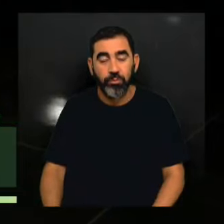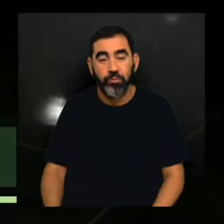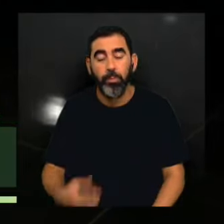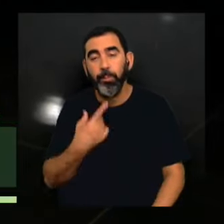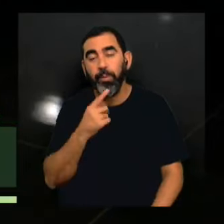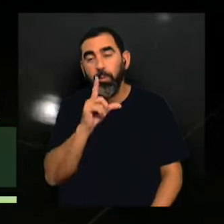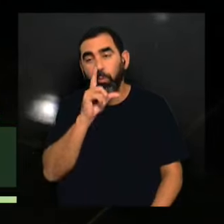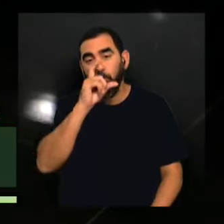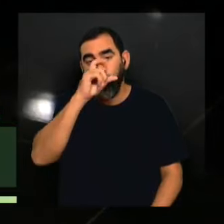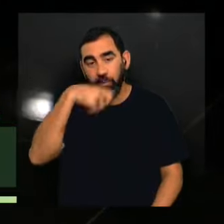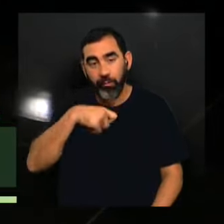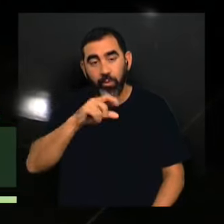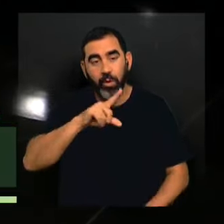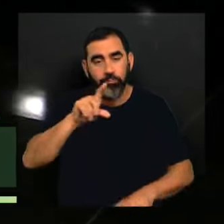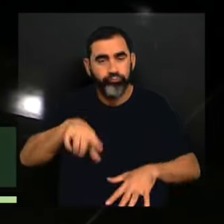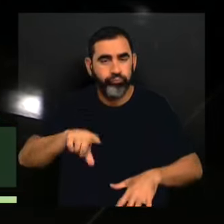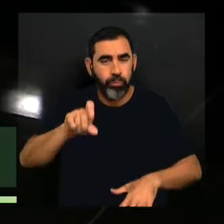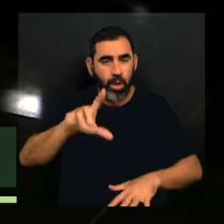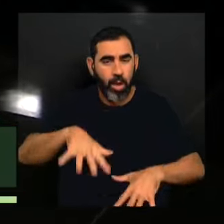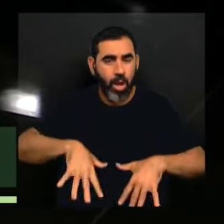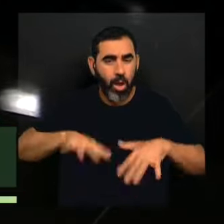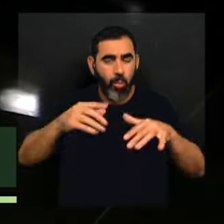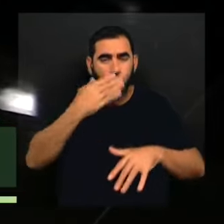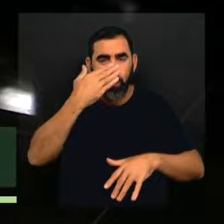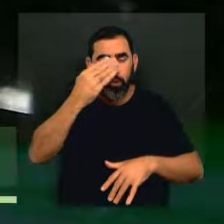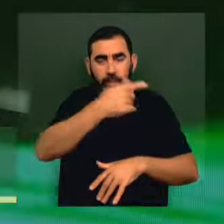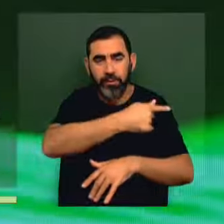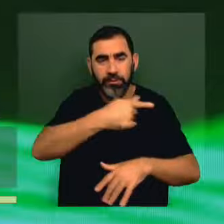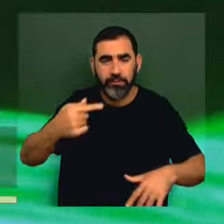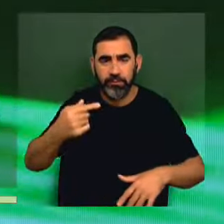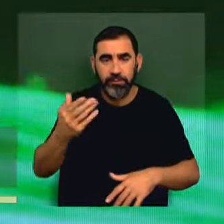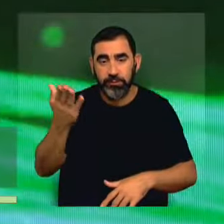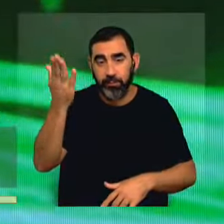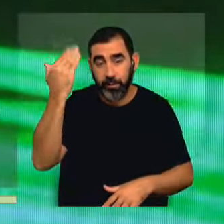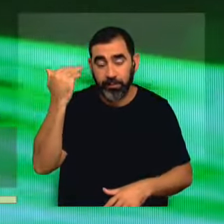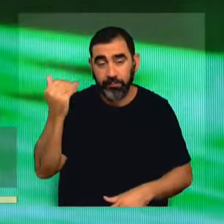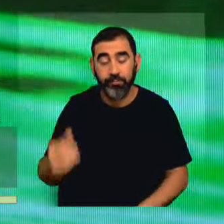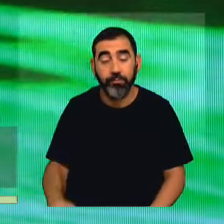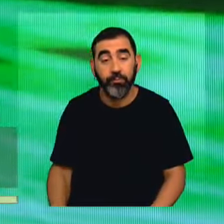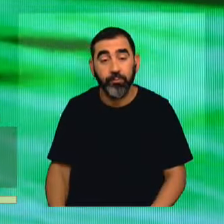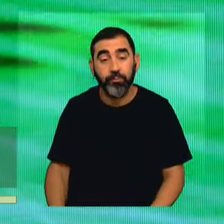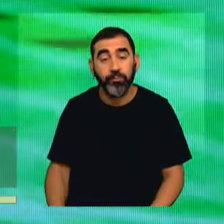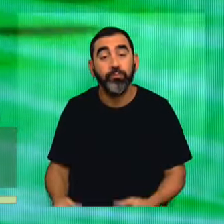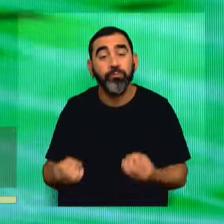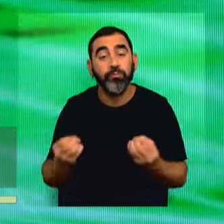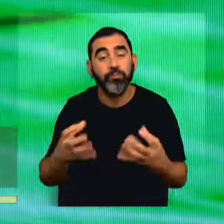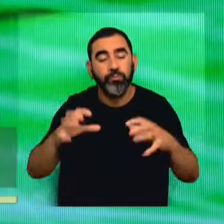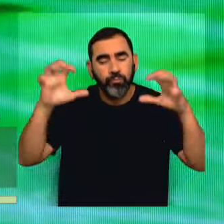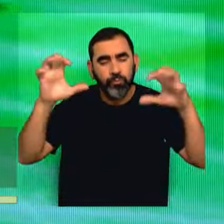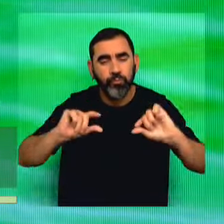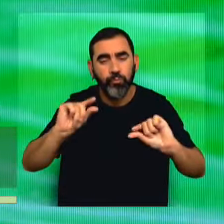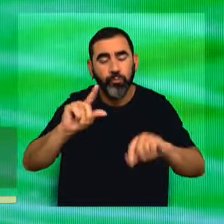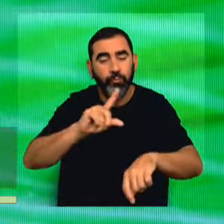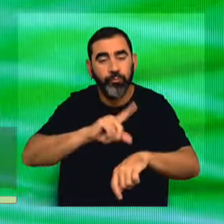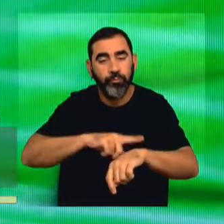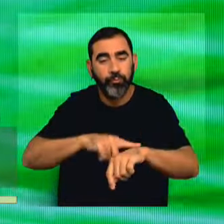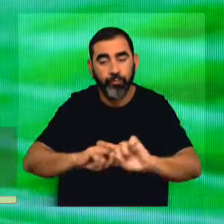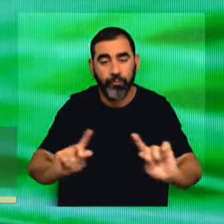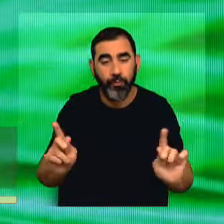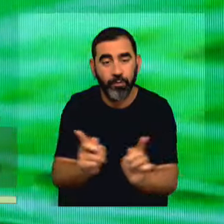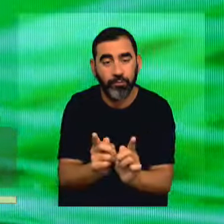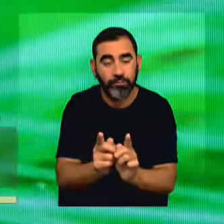Montevideo hemos tenido inundaciones estos últimos semanas pasadas atrás porque ha llovido muchísimo en un corto plazo de tiempo y